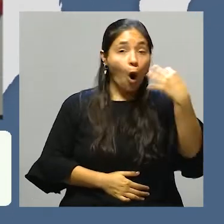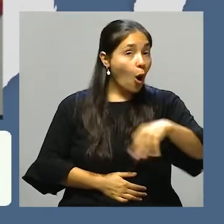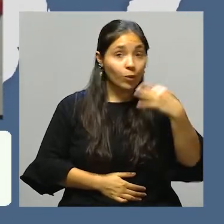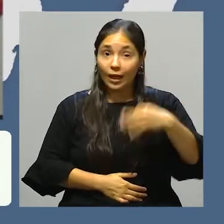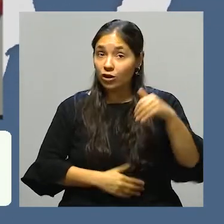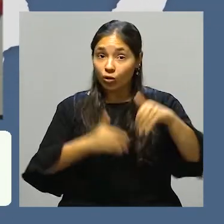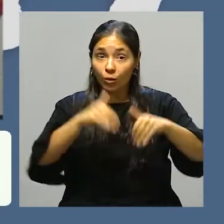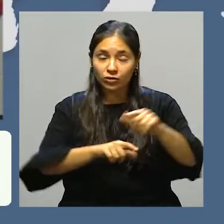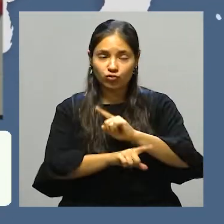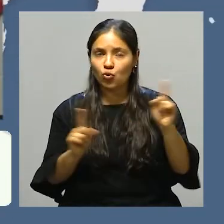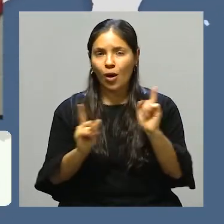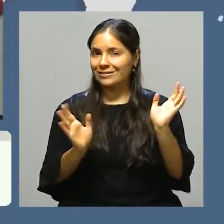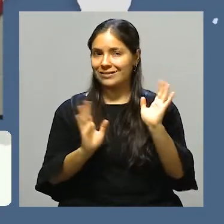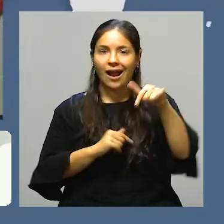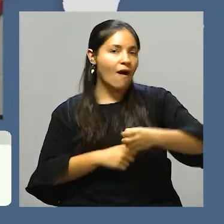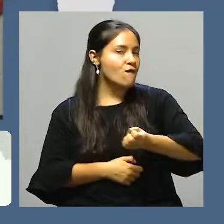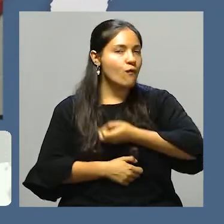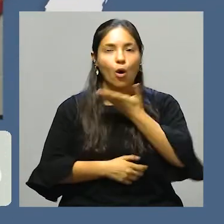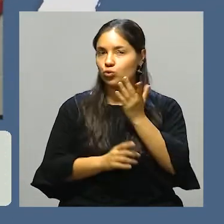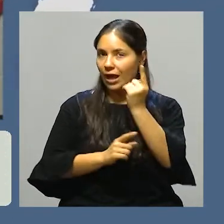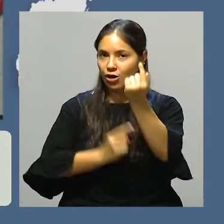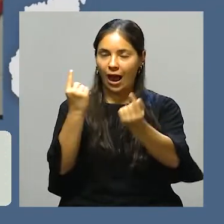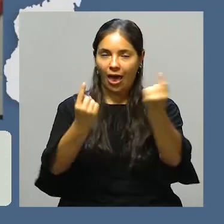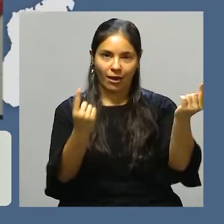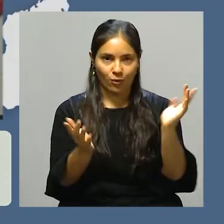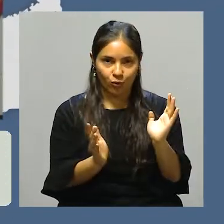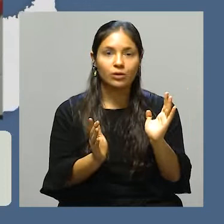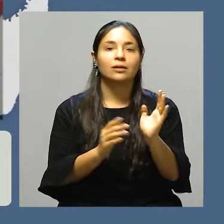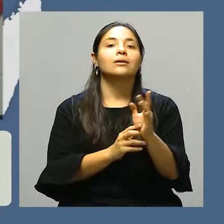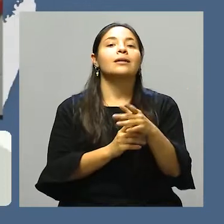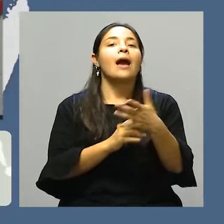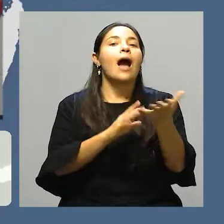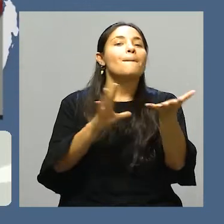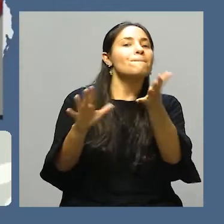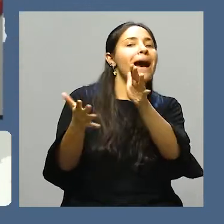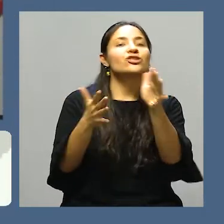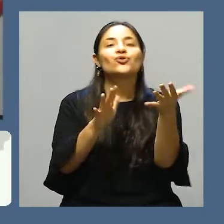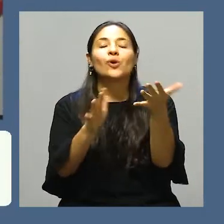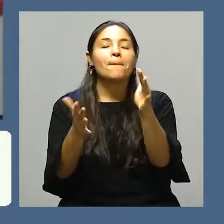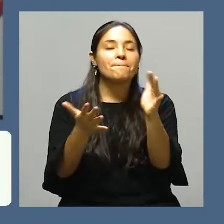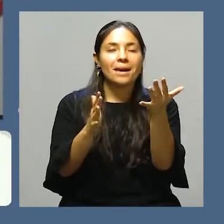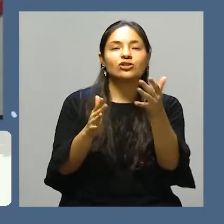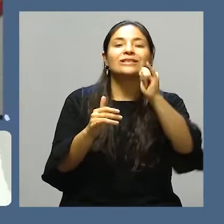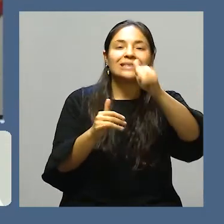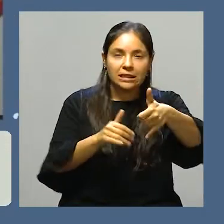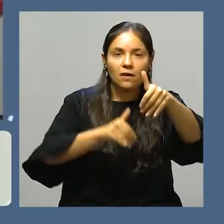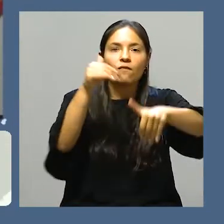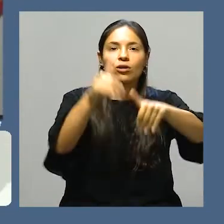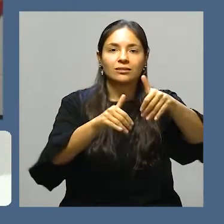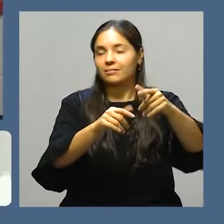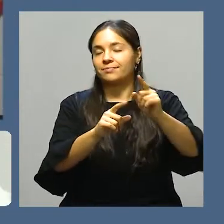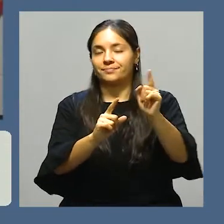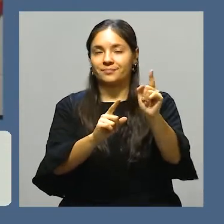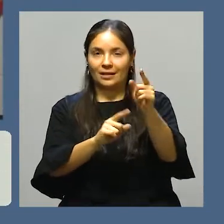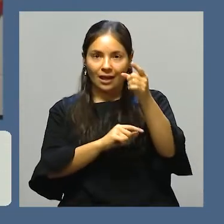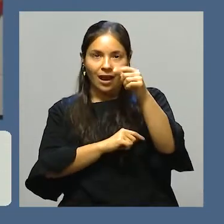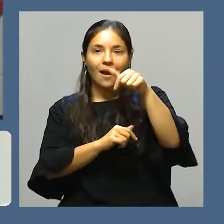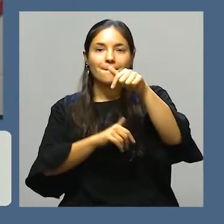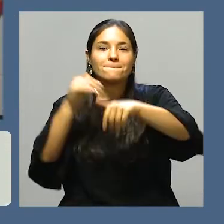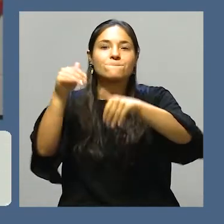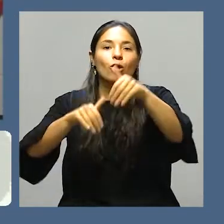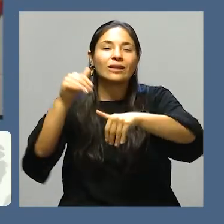unas evidencias de desconfianza tal con la gestión del sistema electoral que generara